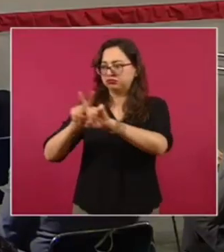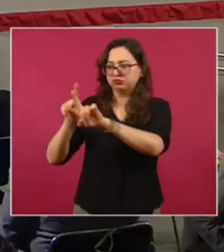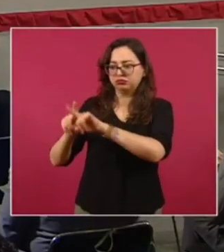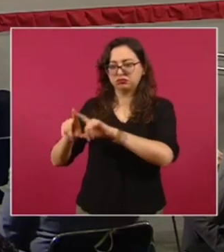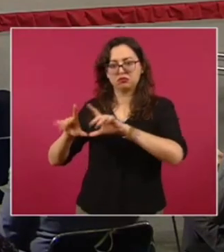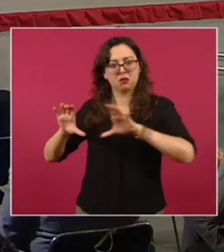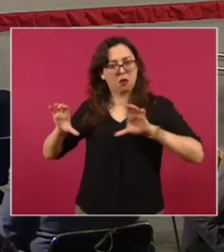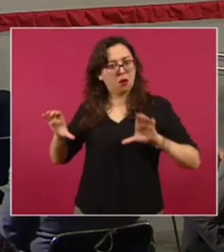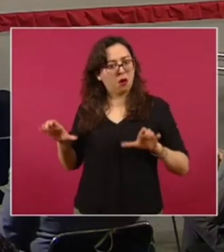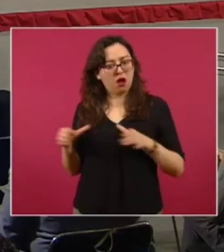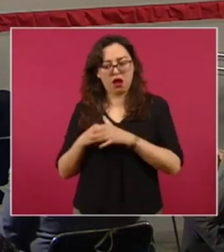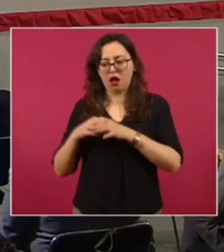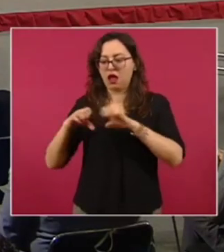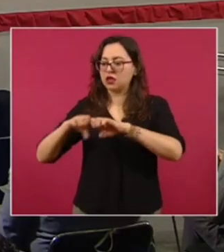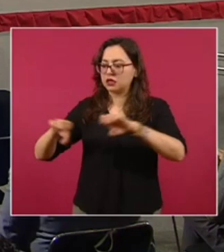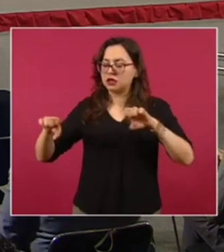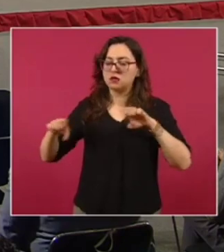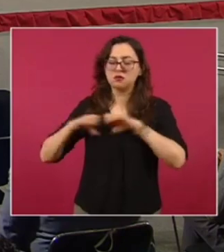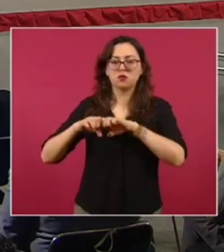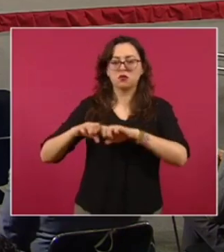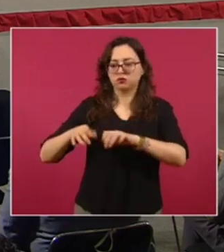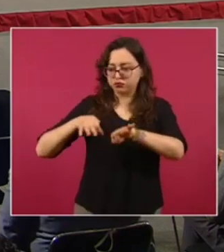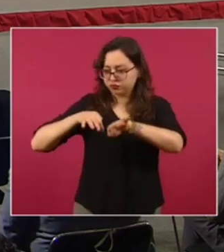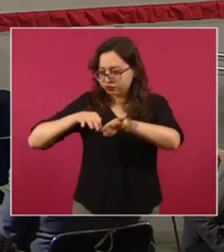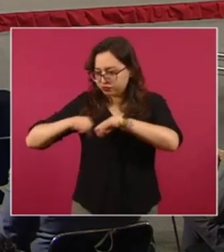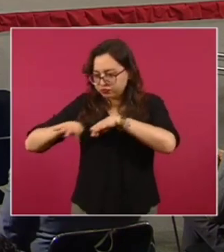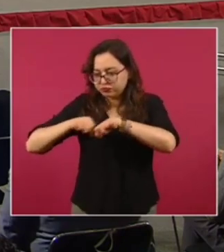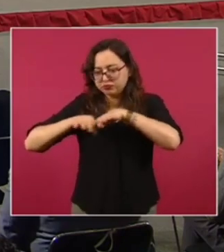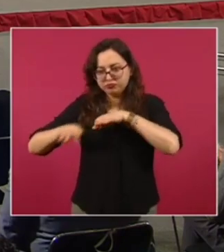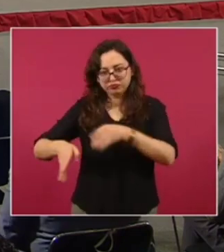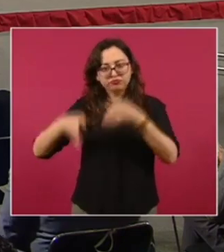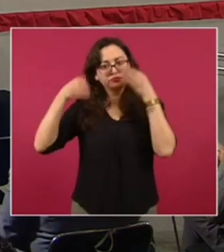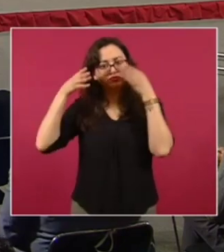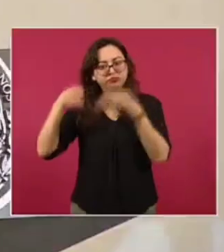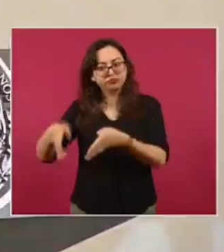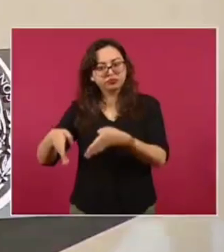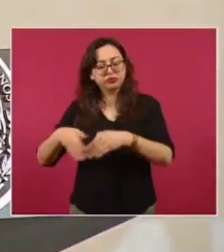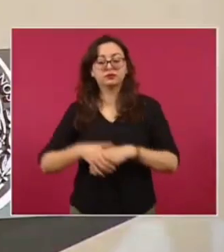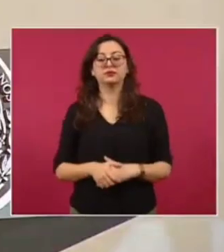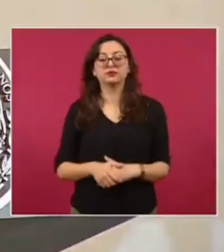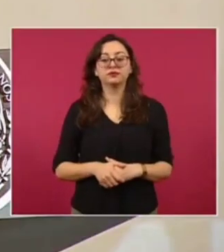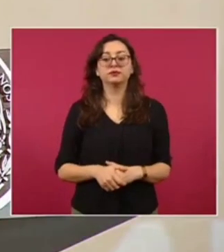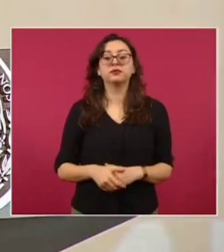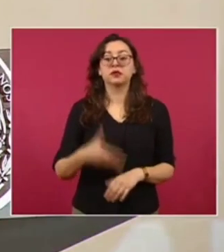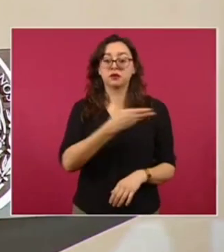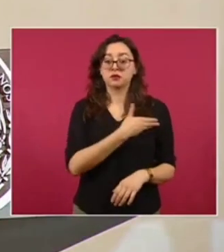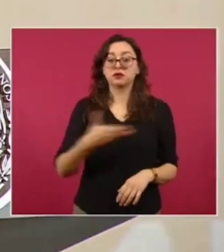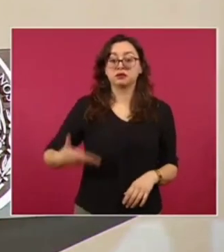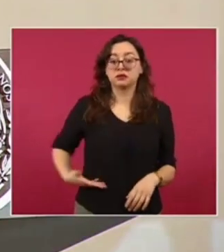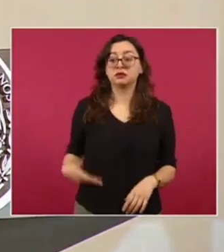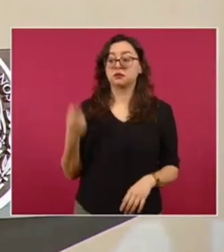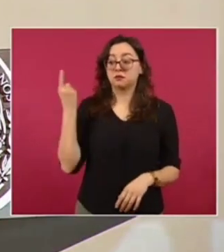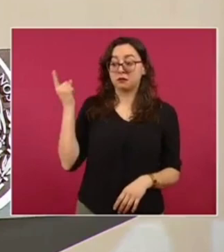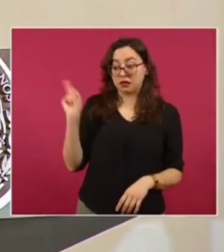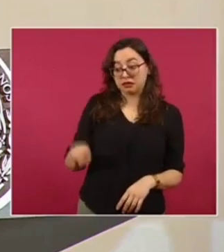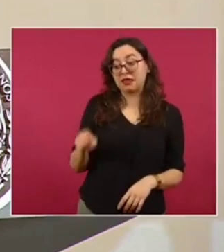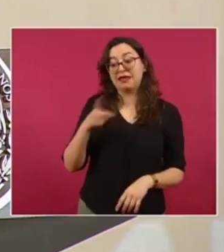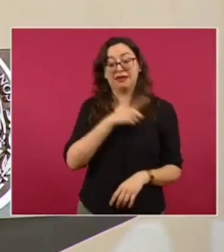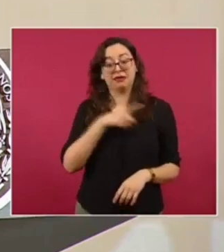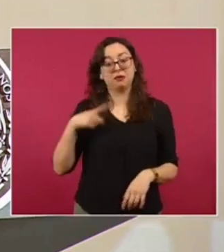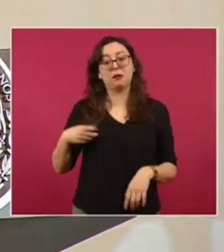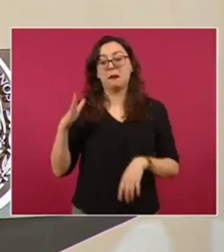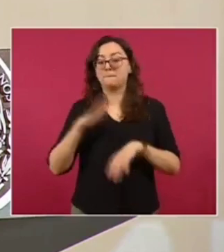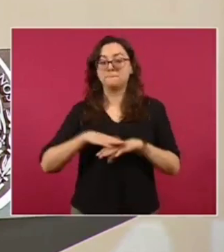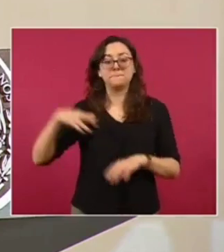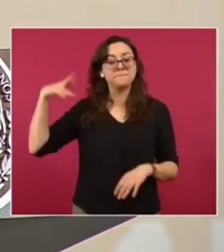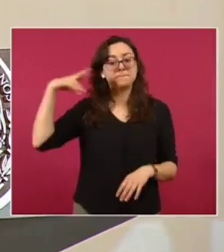Estamos concentrando el esfuerzo por instrucciones del señor presidente para que